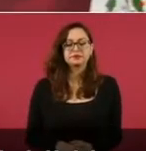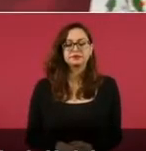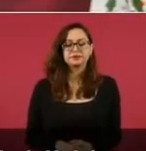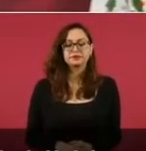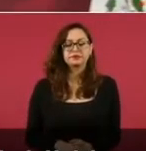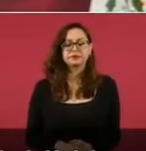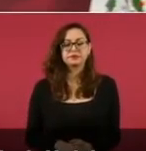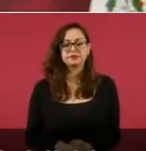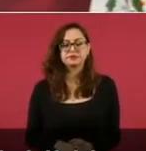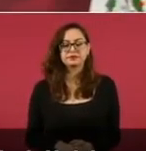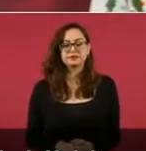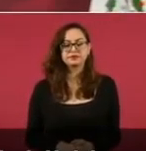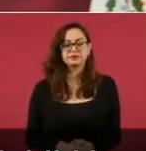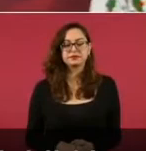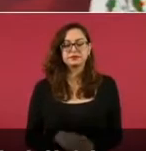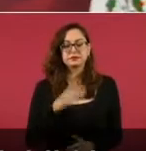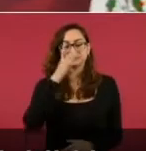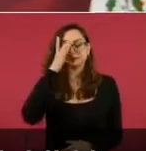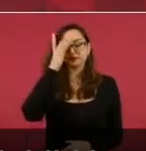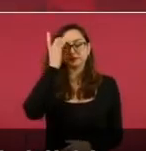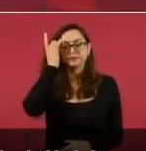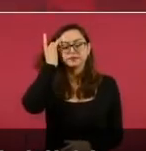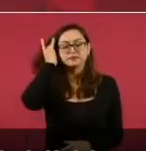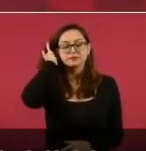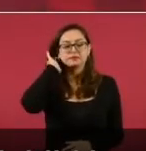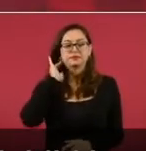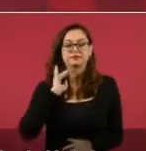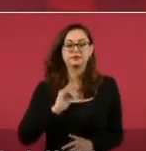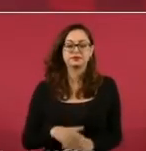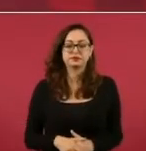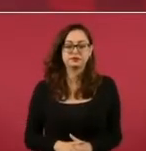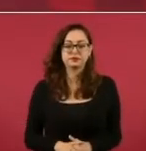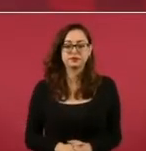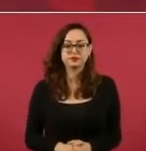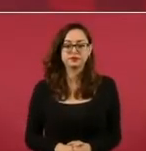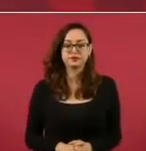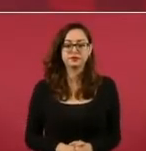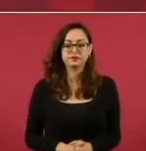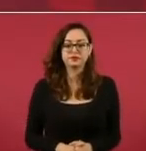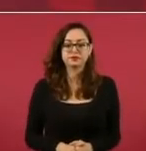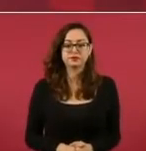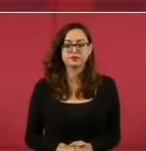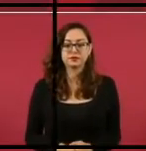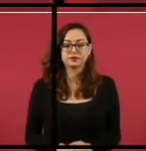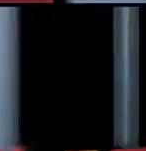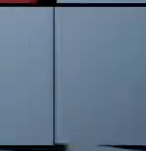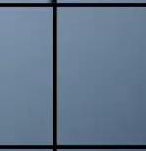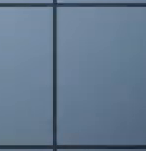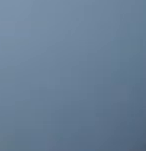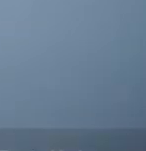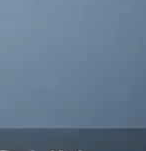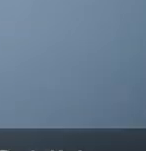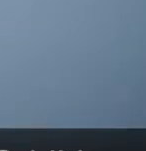Obrador. Habrá una marcha, pues, el 27 de noviembre que va a encabezar.